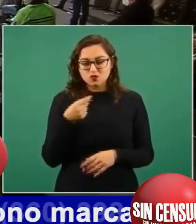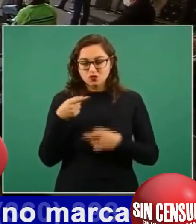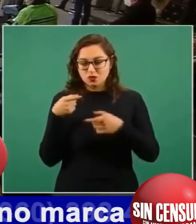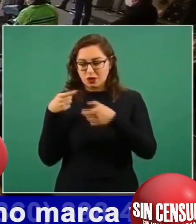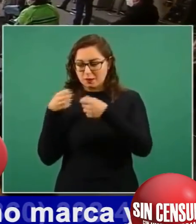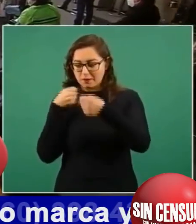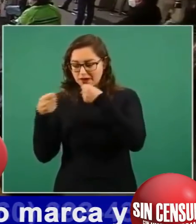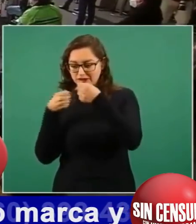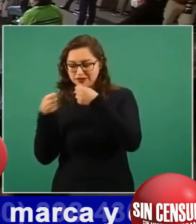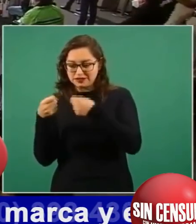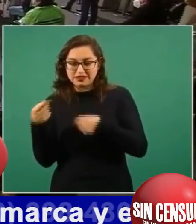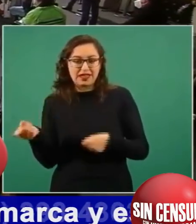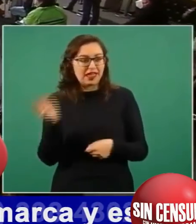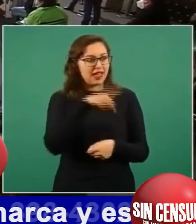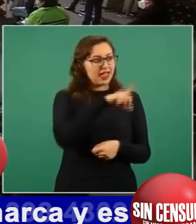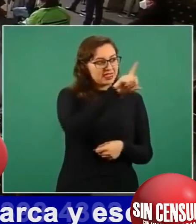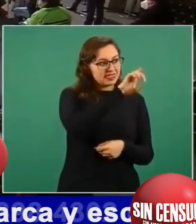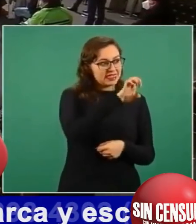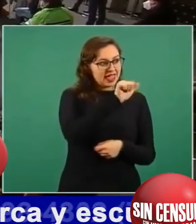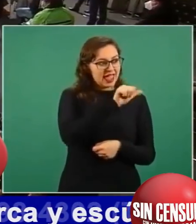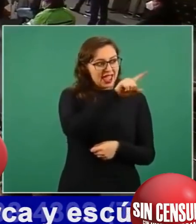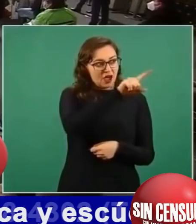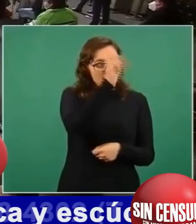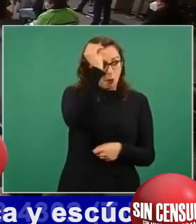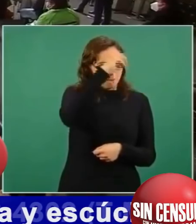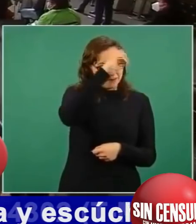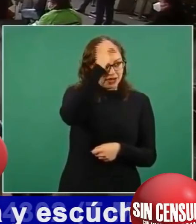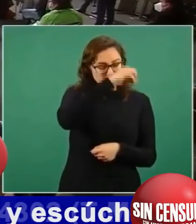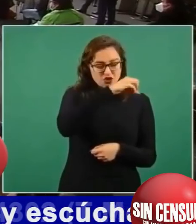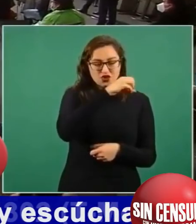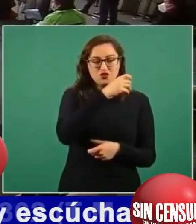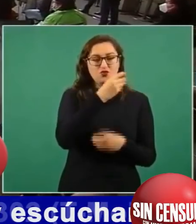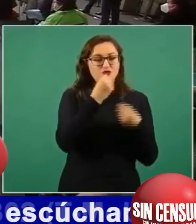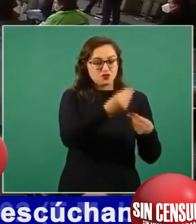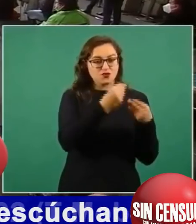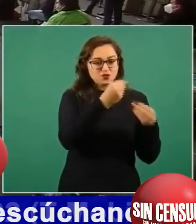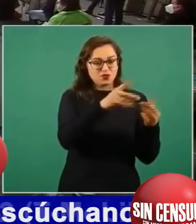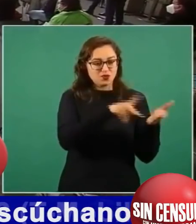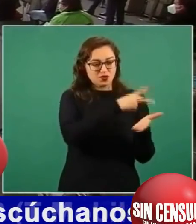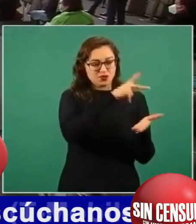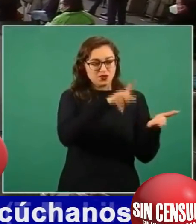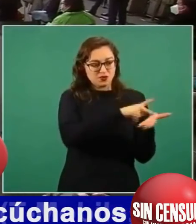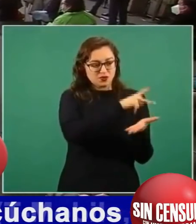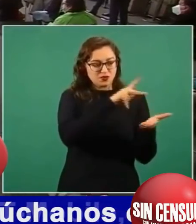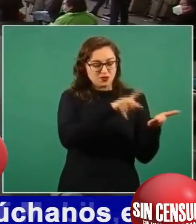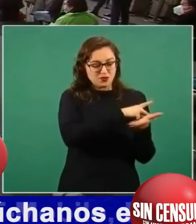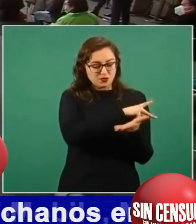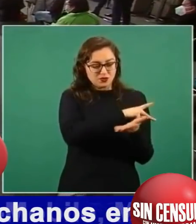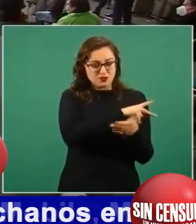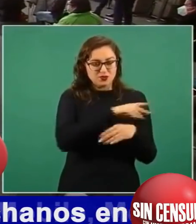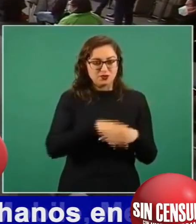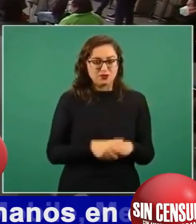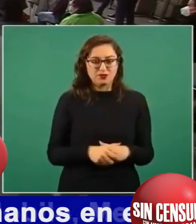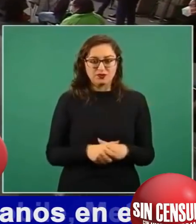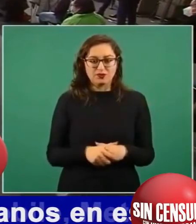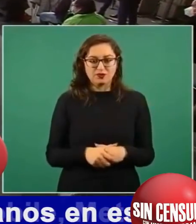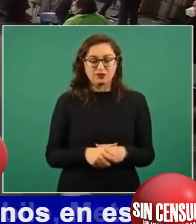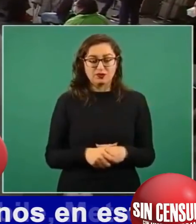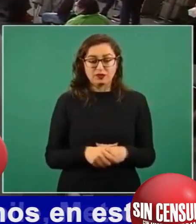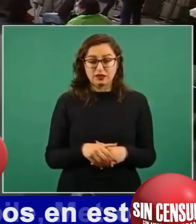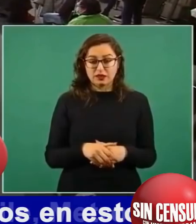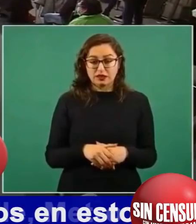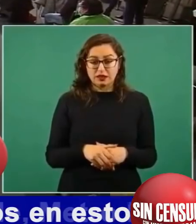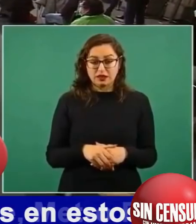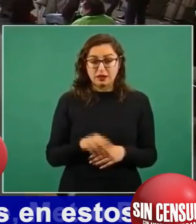exagente de la DEA que opina mucho. Mike Vigil. No,